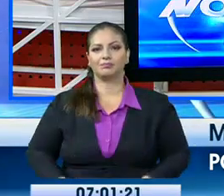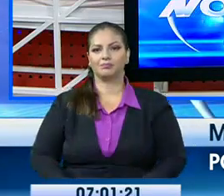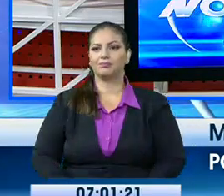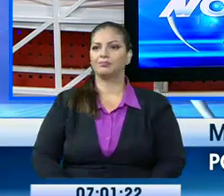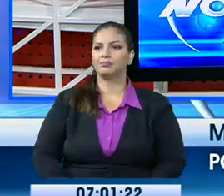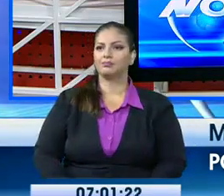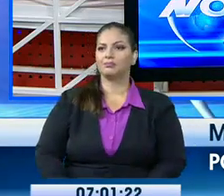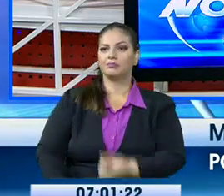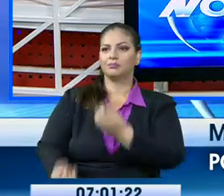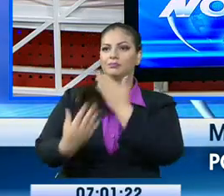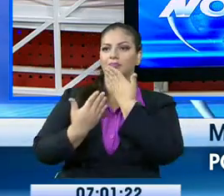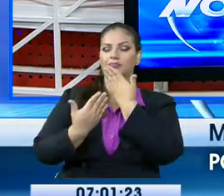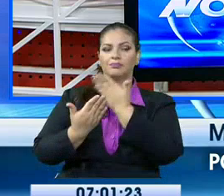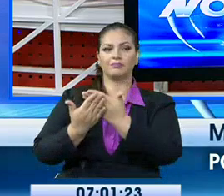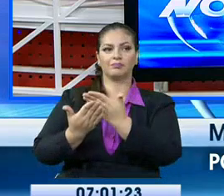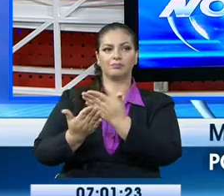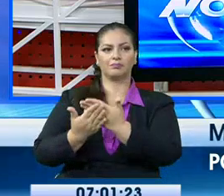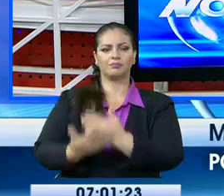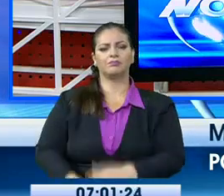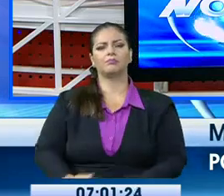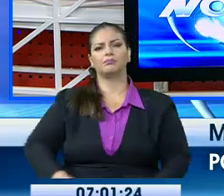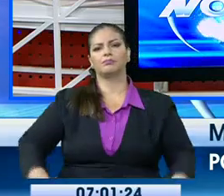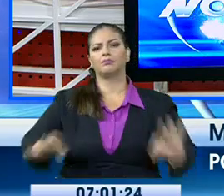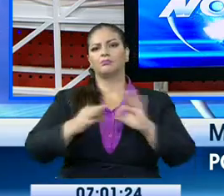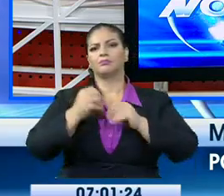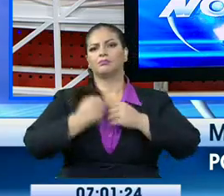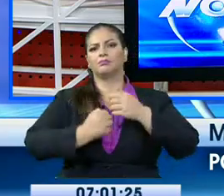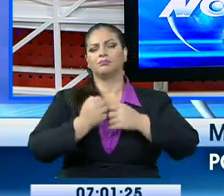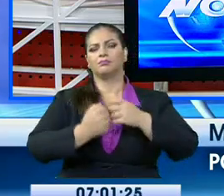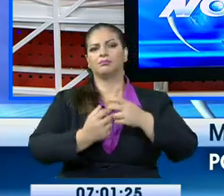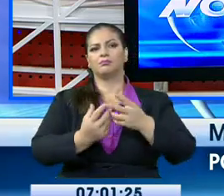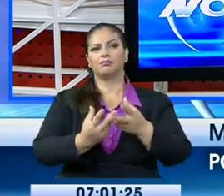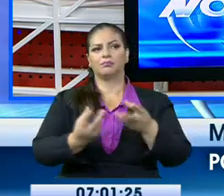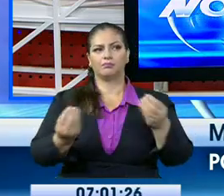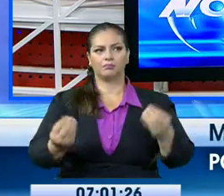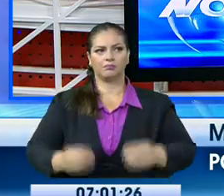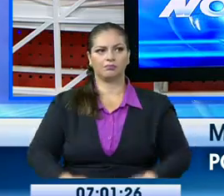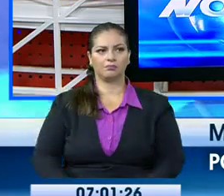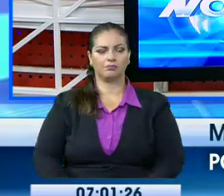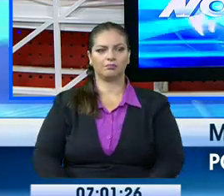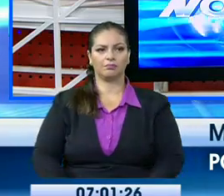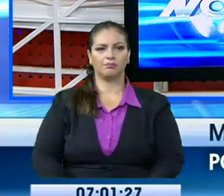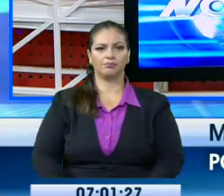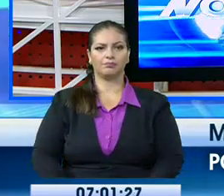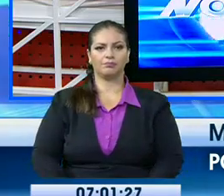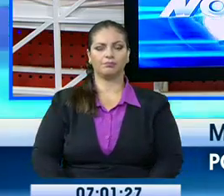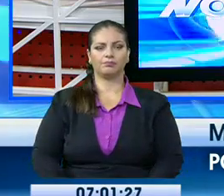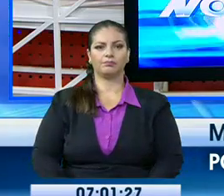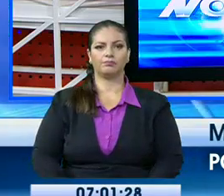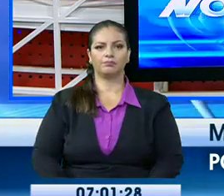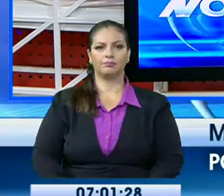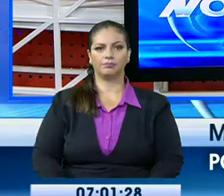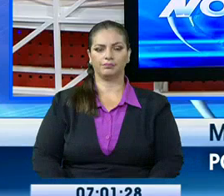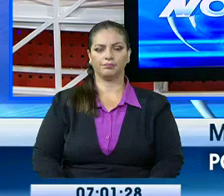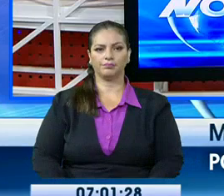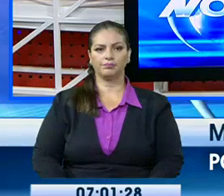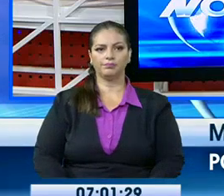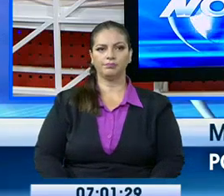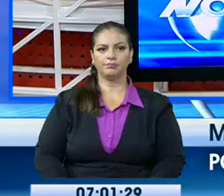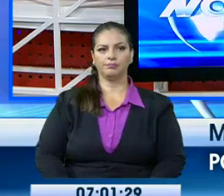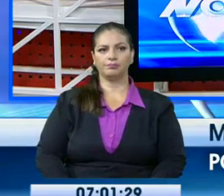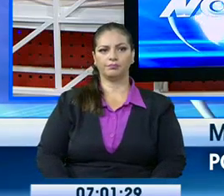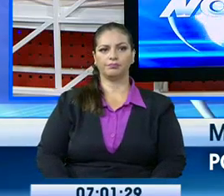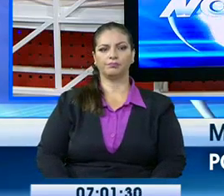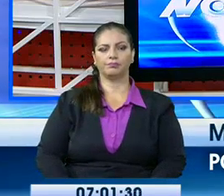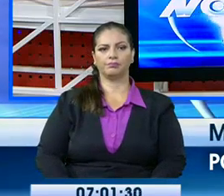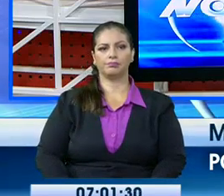gracias. Bueno, que se busque la solución al problema porque el asunto es comunitario, ¿no? O sea, es solución al